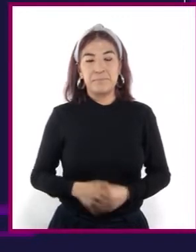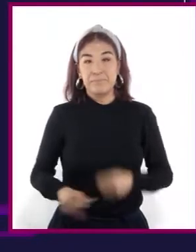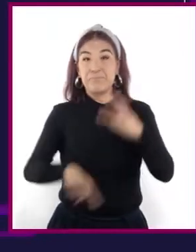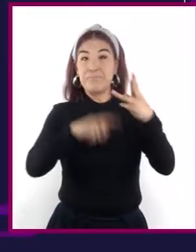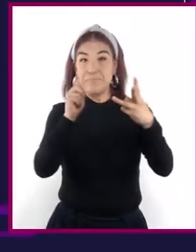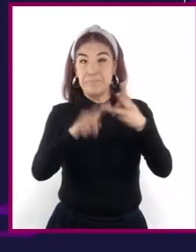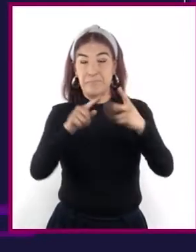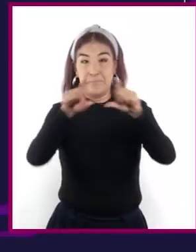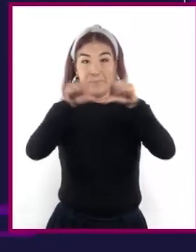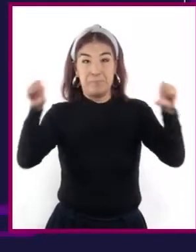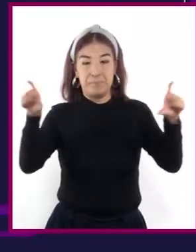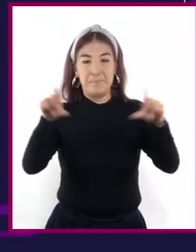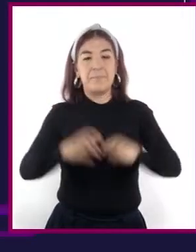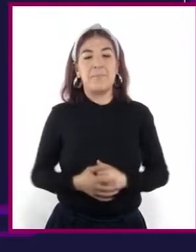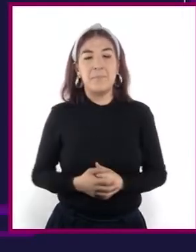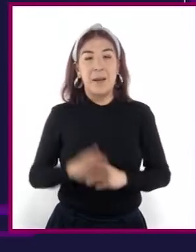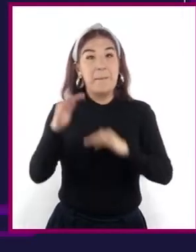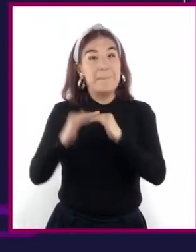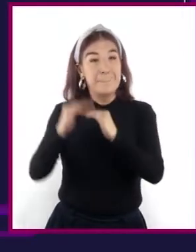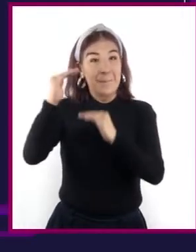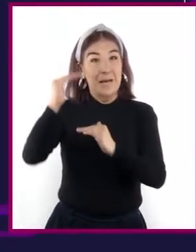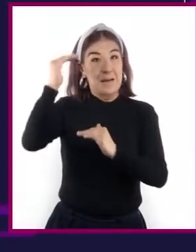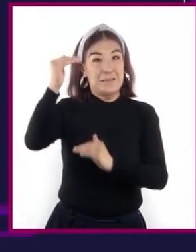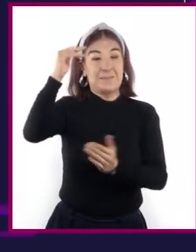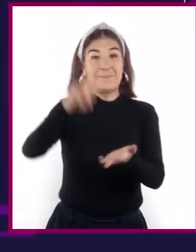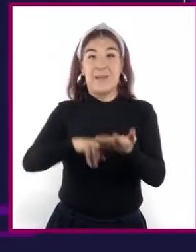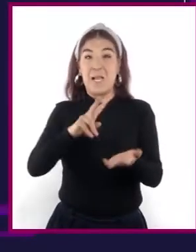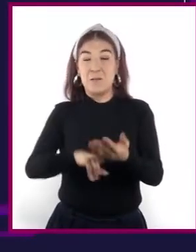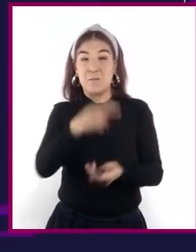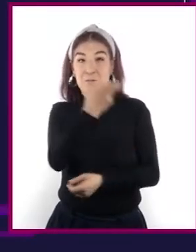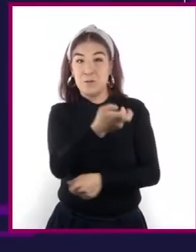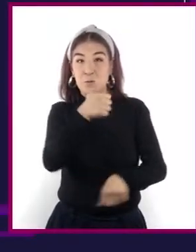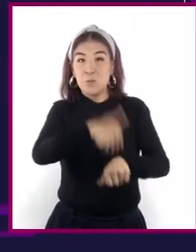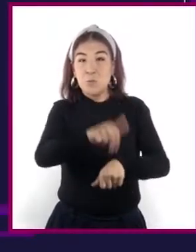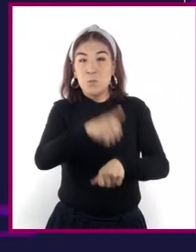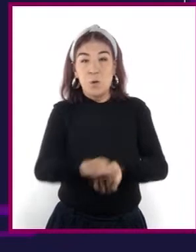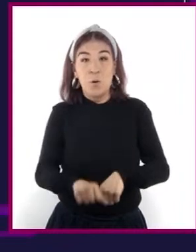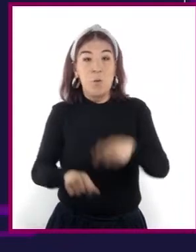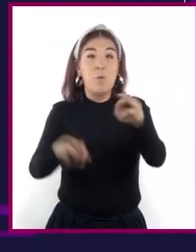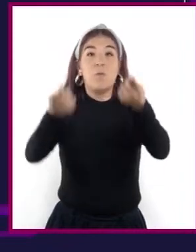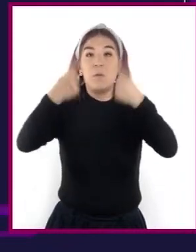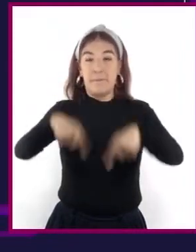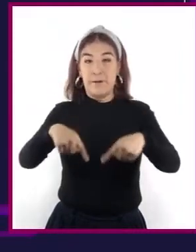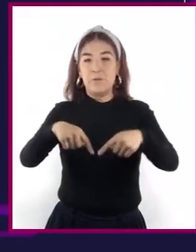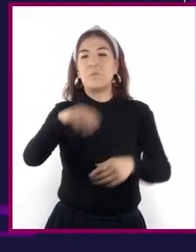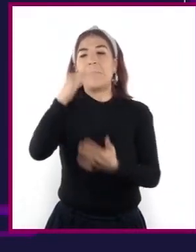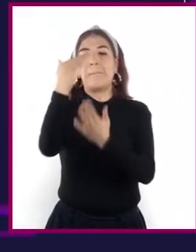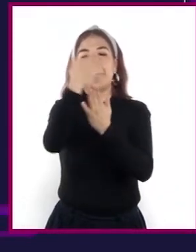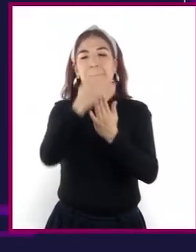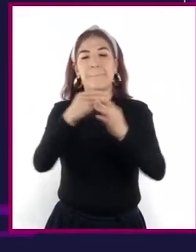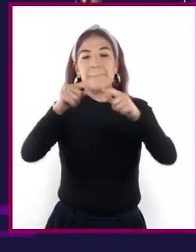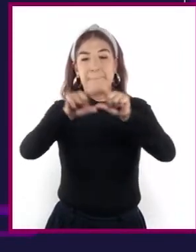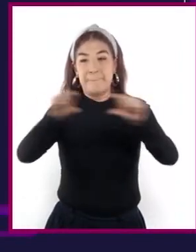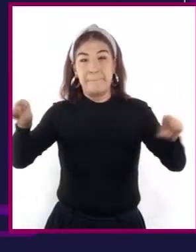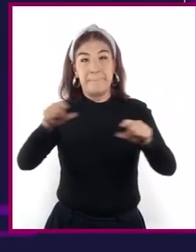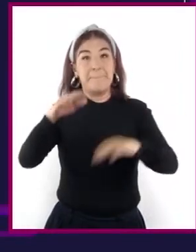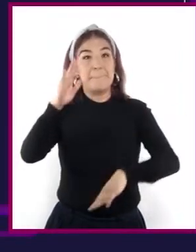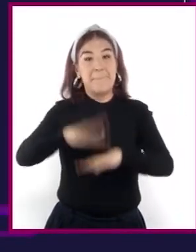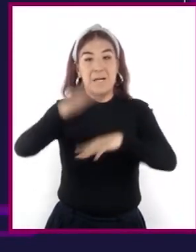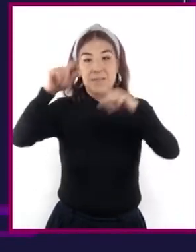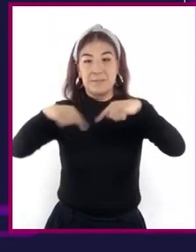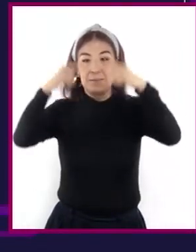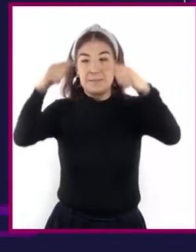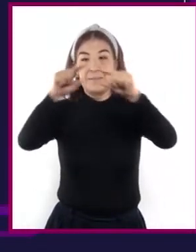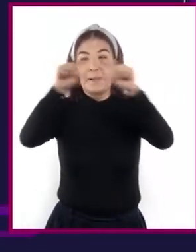tabla 3, al aumentar los valores de una magnitud, los de la otra disminuyen. El producto de las